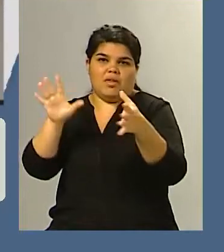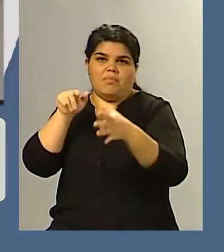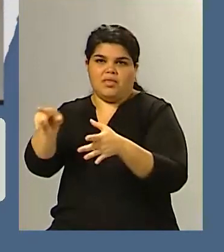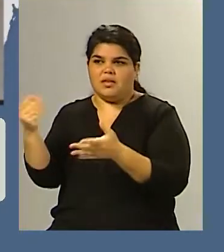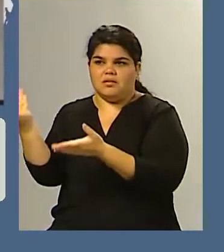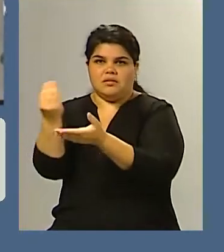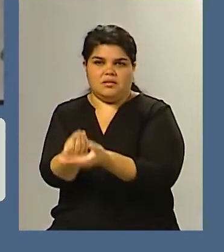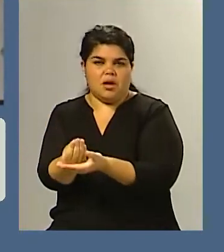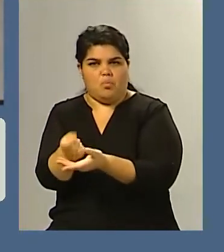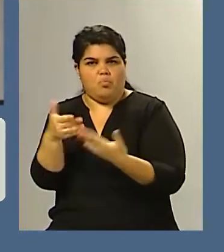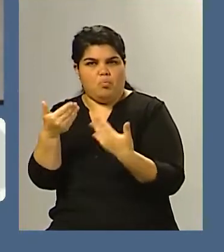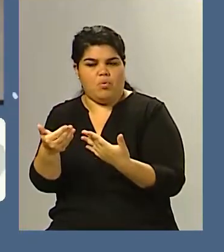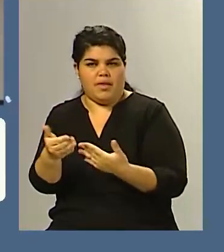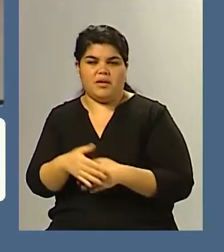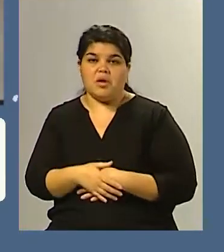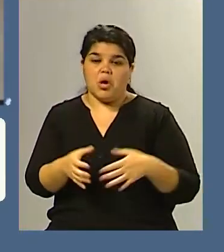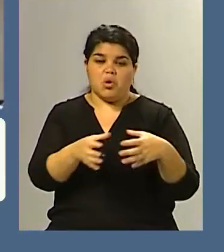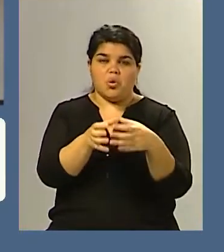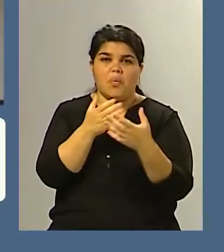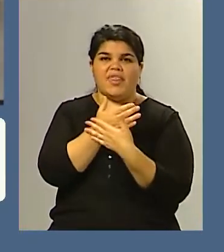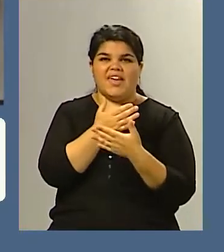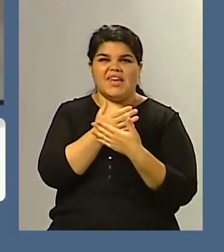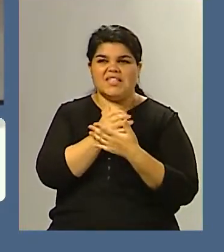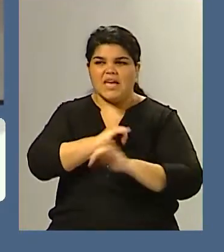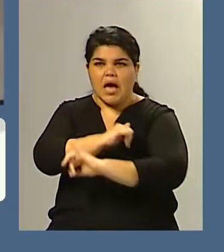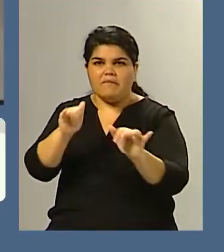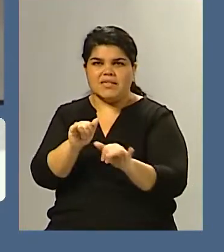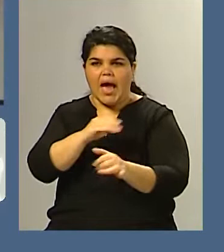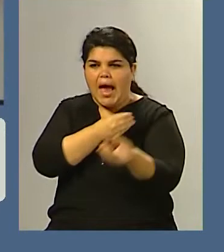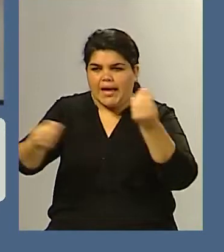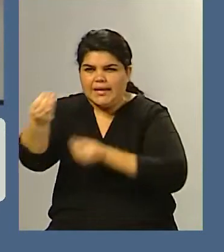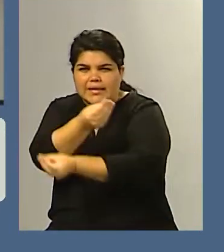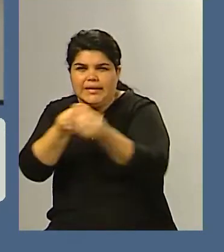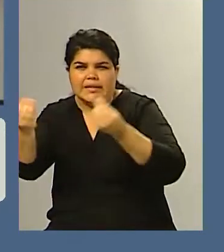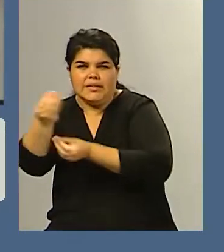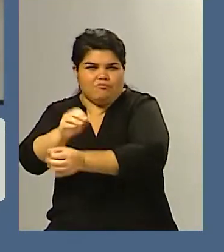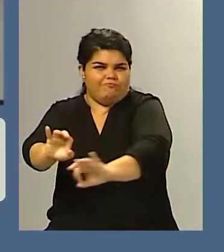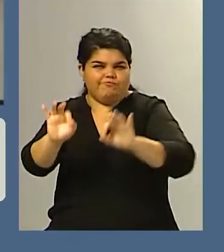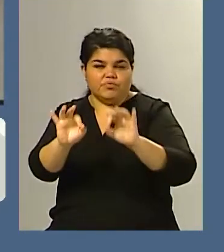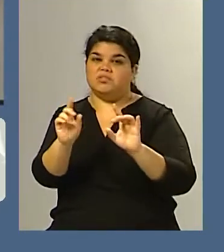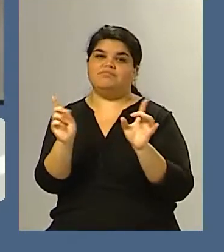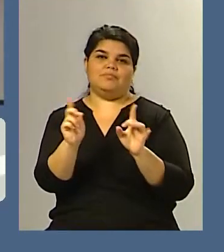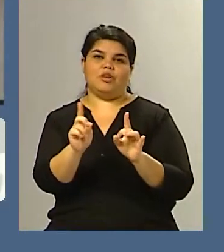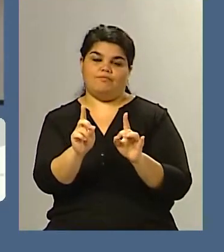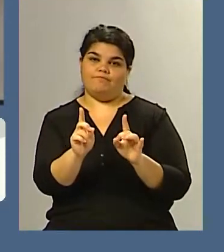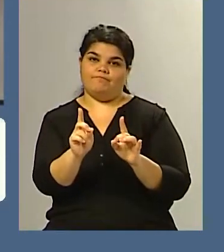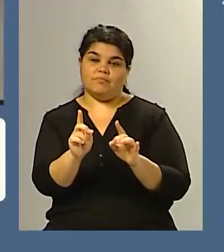me decía que ellos no veían grandes cambios, porque claro, hay una cuestión: todo tiene que pasar por el Congreso. El Congreso en